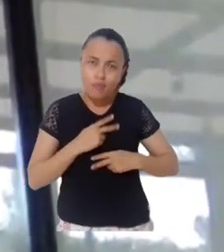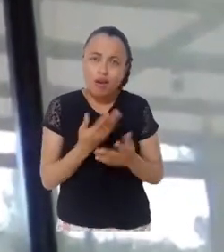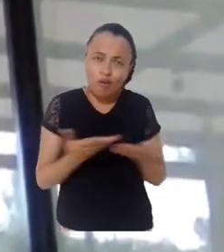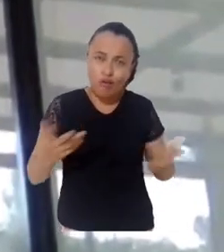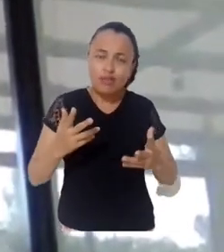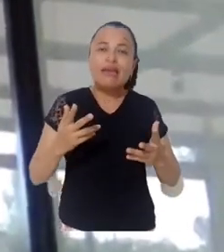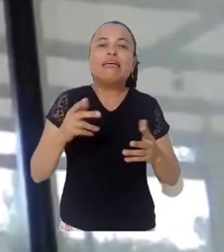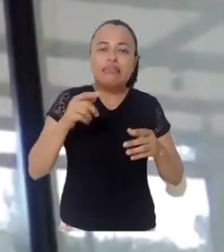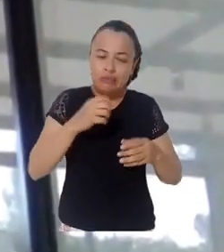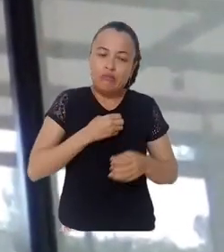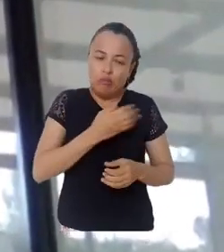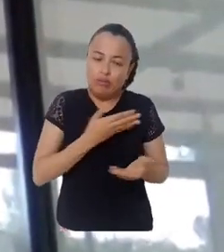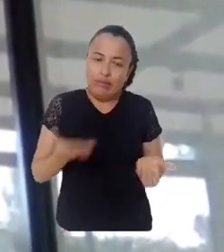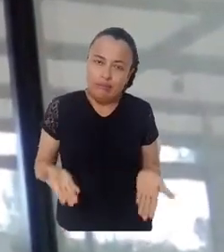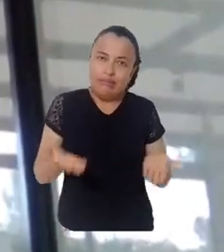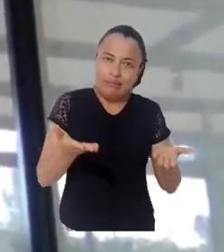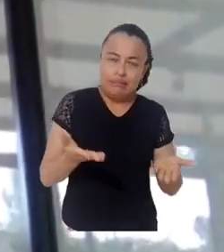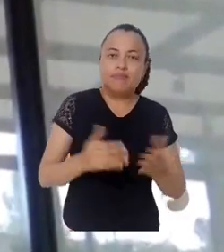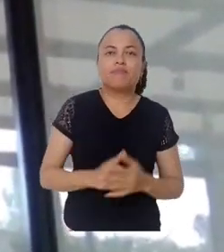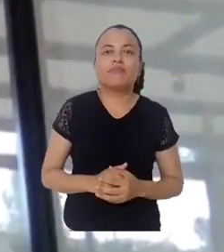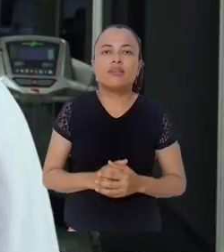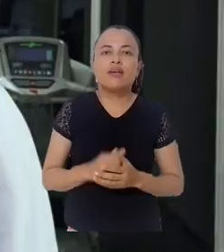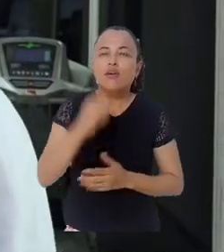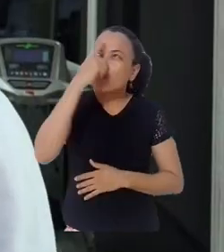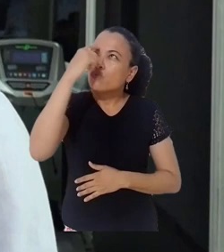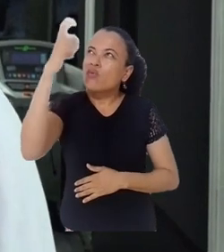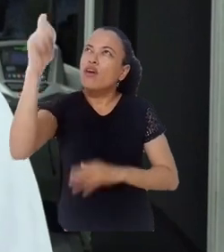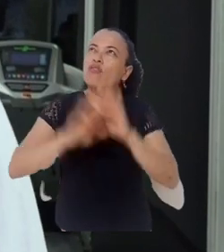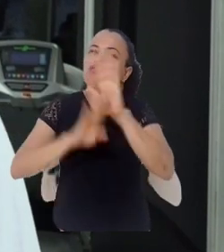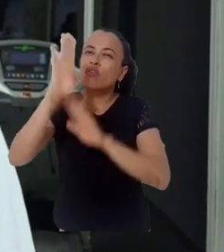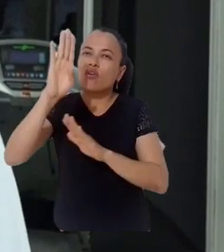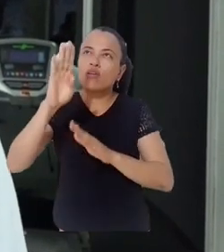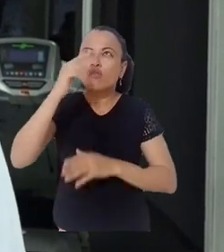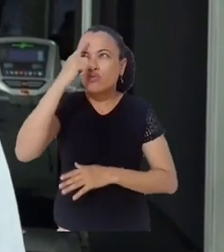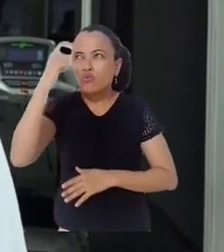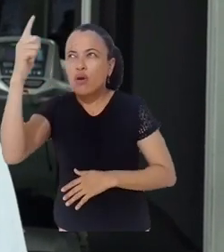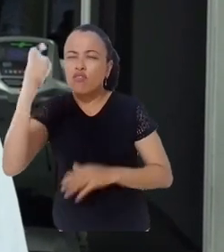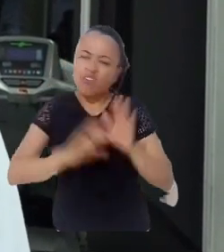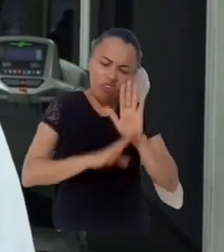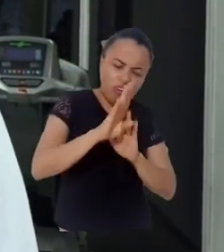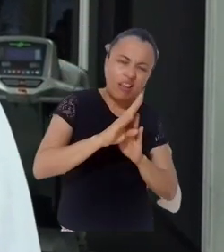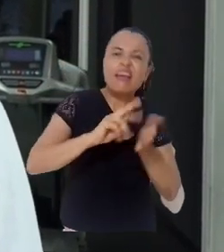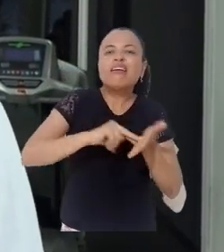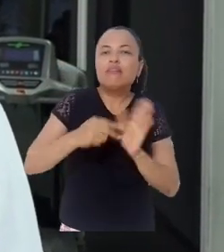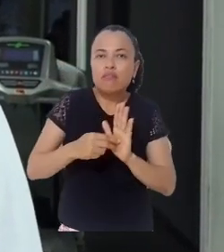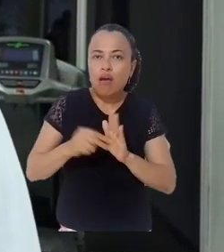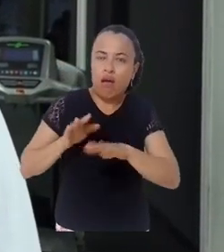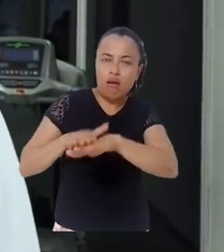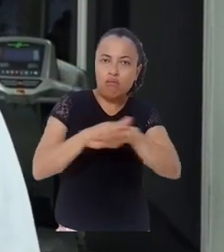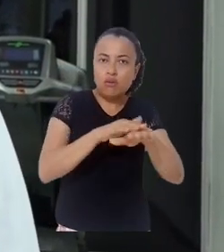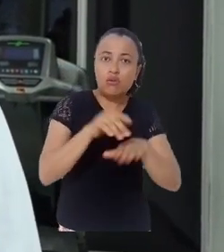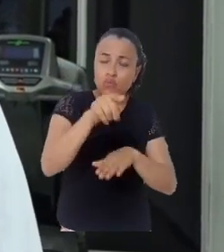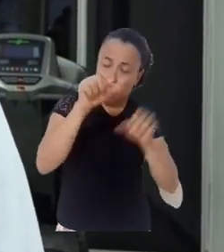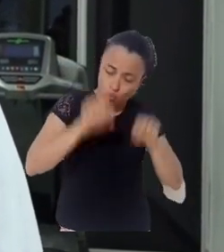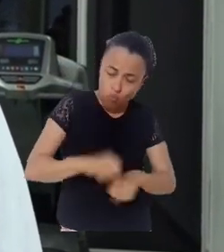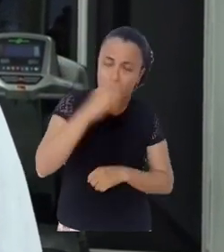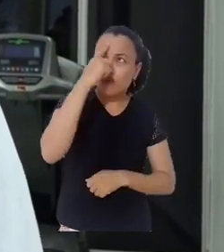a lo de nosotros allá, que era un poquitico más de lo de nosotros. Sueños de gloria, sueños y gloria. O sea, nos está